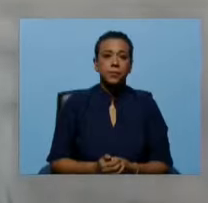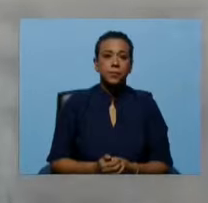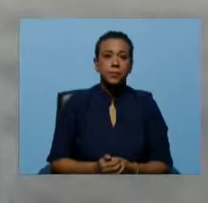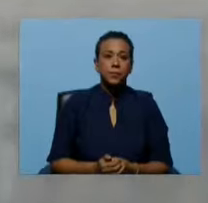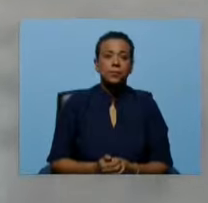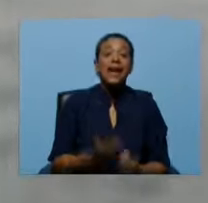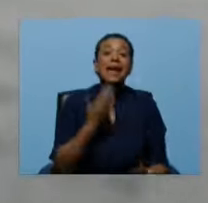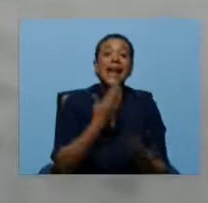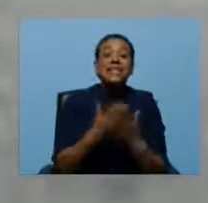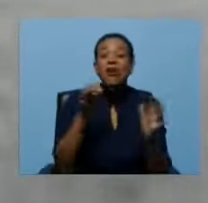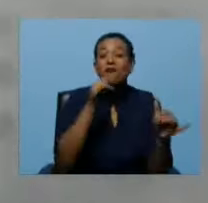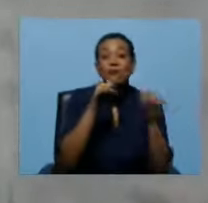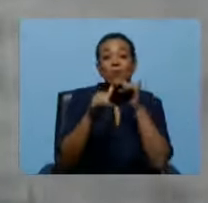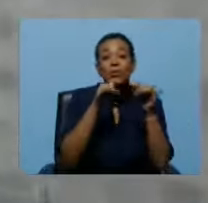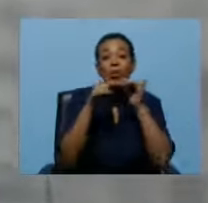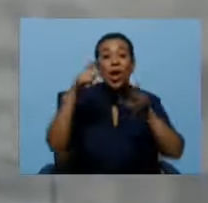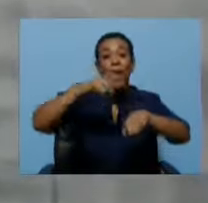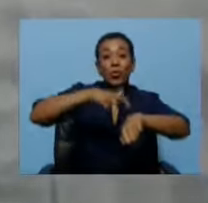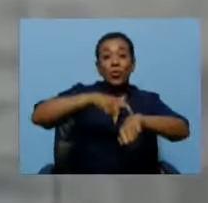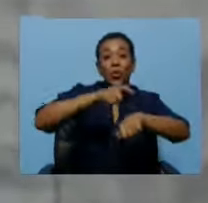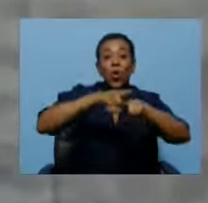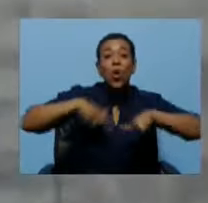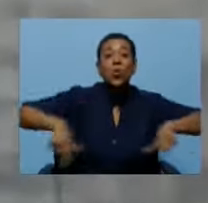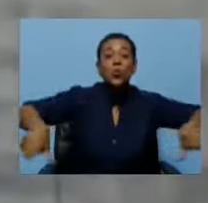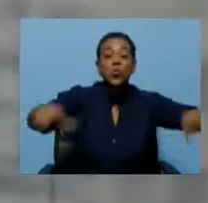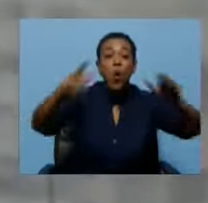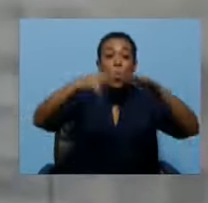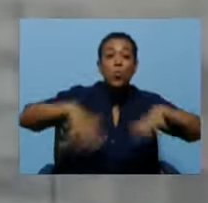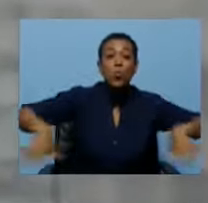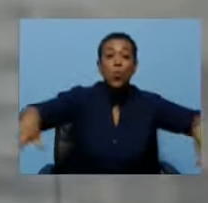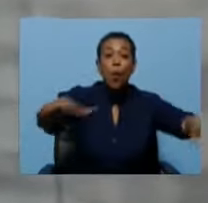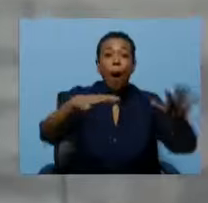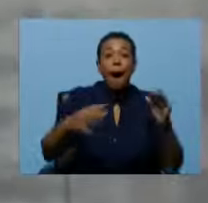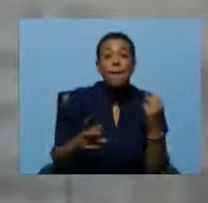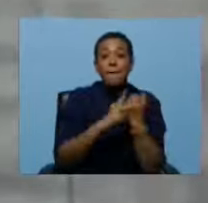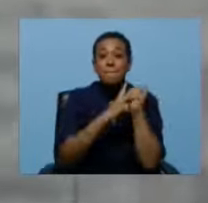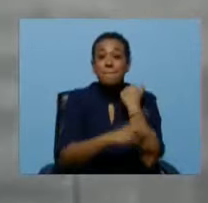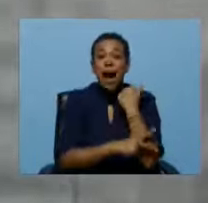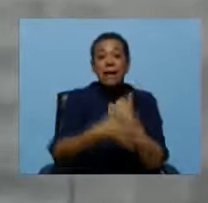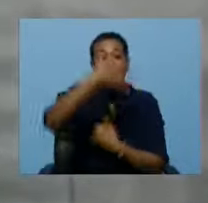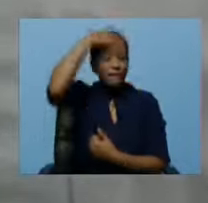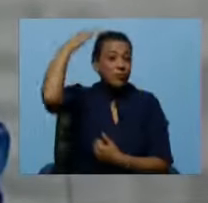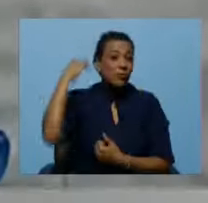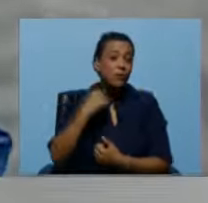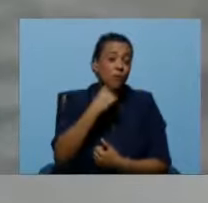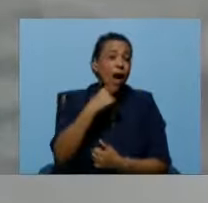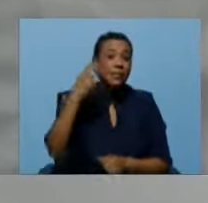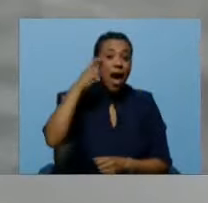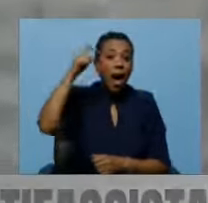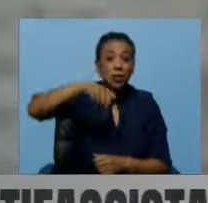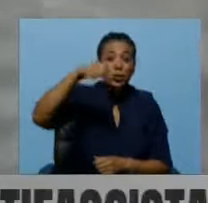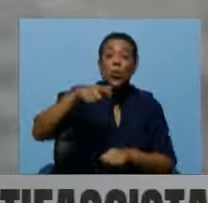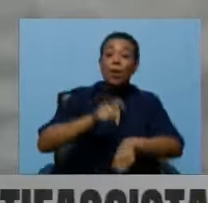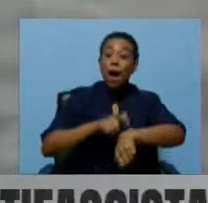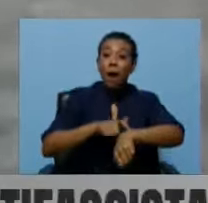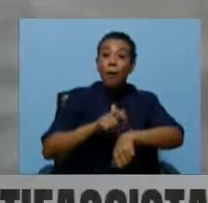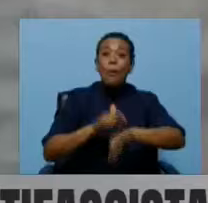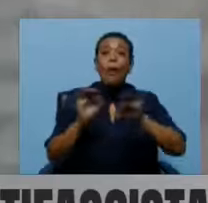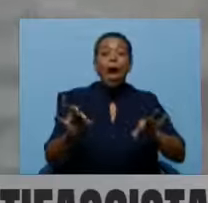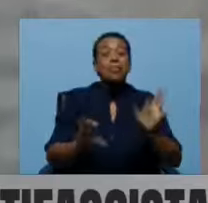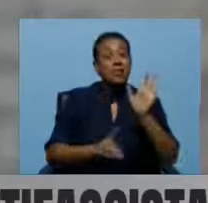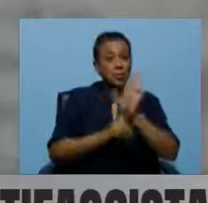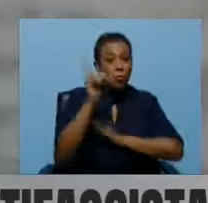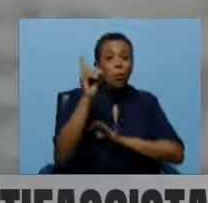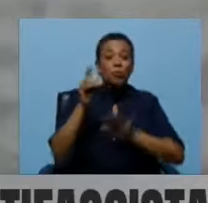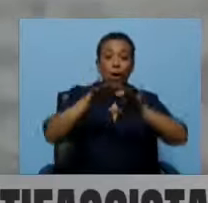Gracias por el contacto informativo que establecemos desde los alrededores del Parque Generalísimo Francisco de Miranda, donde hasta ahora se desarrolla